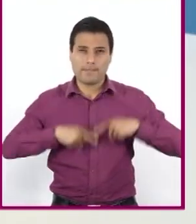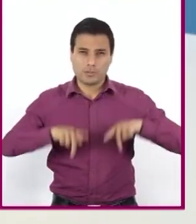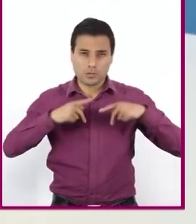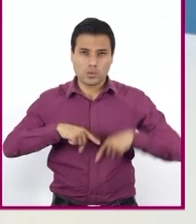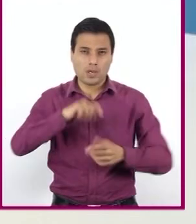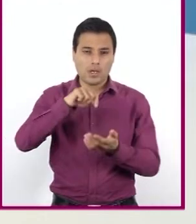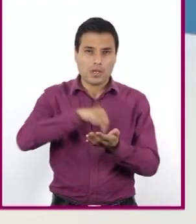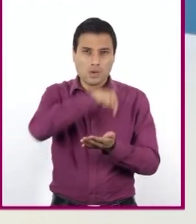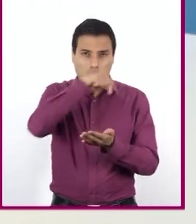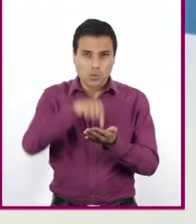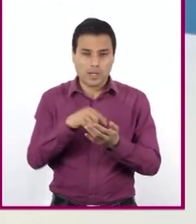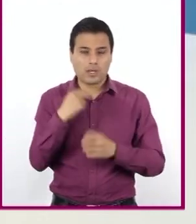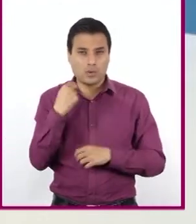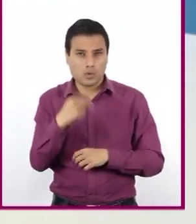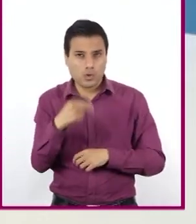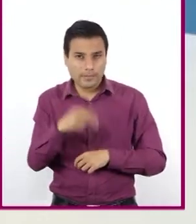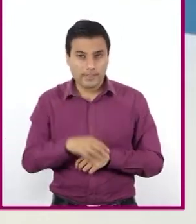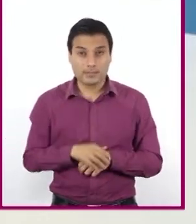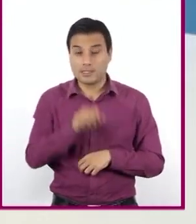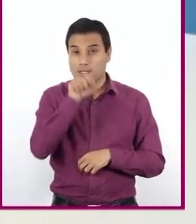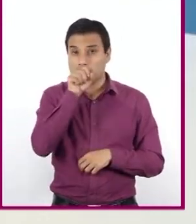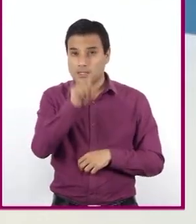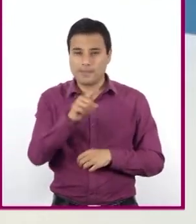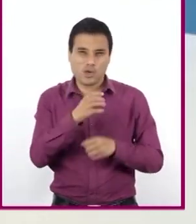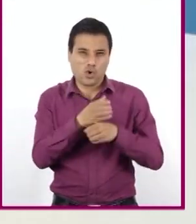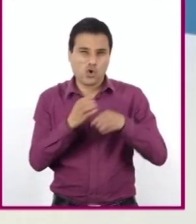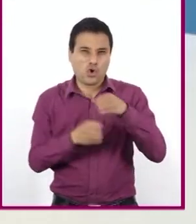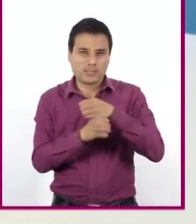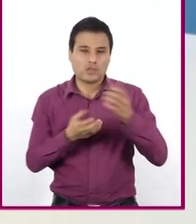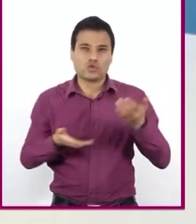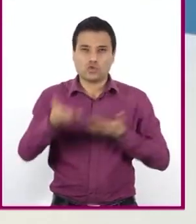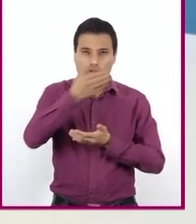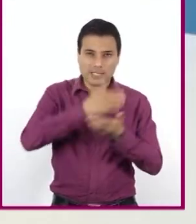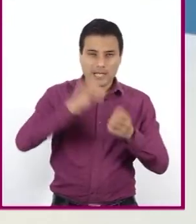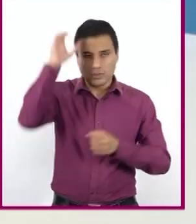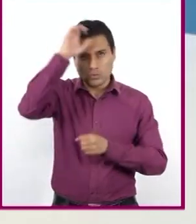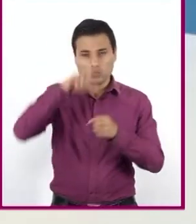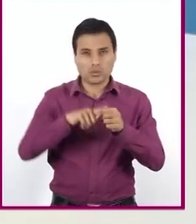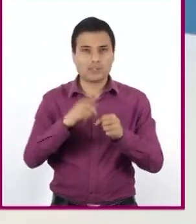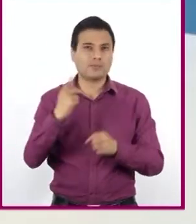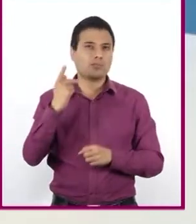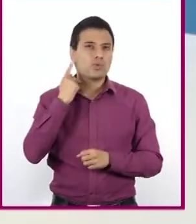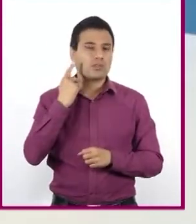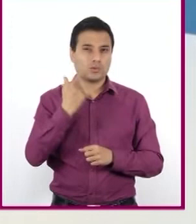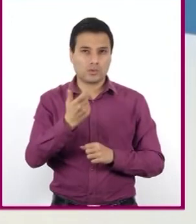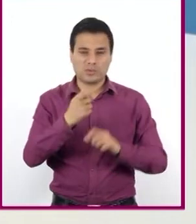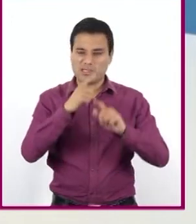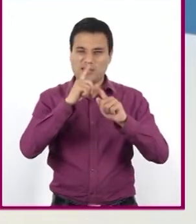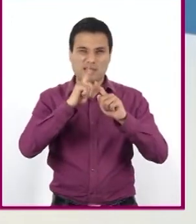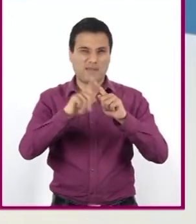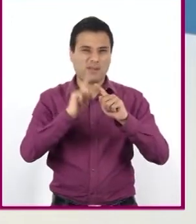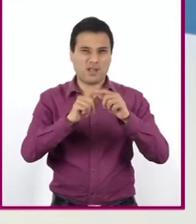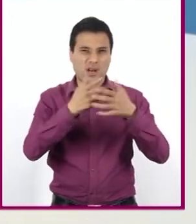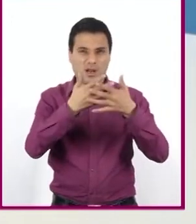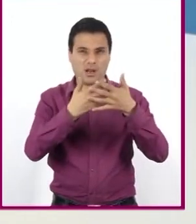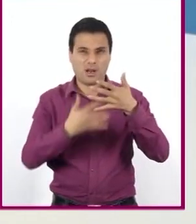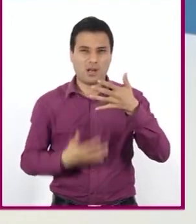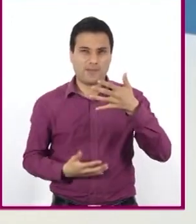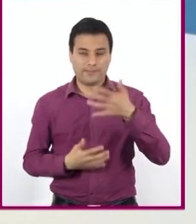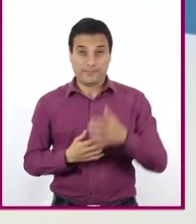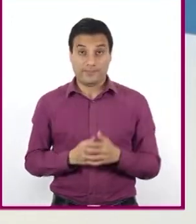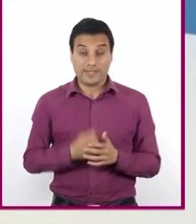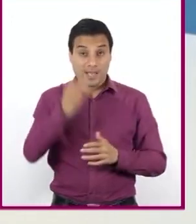lugares, y a elementos sociales, culturales, políticos y económicos que caractericen un